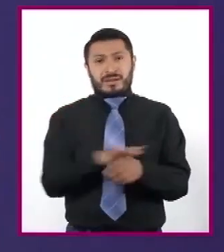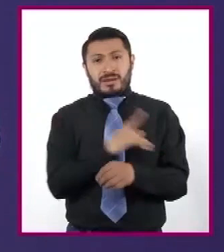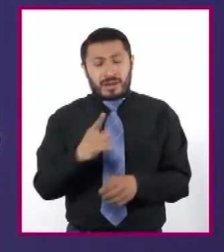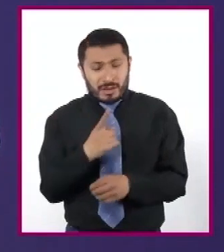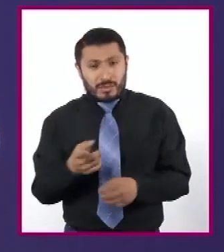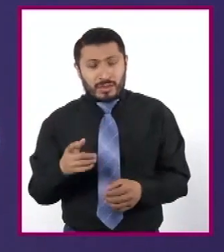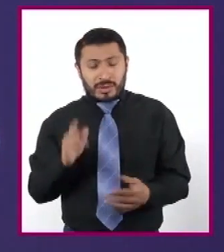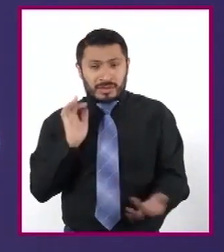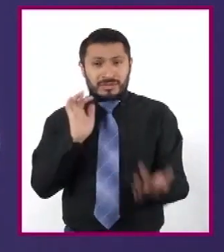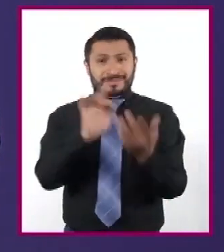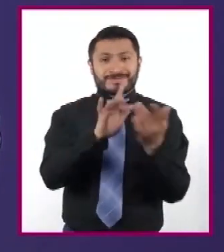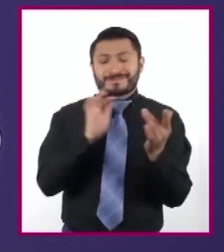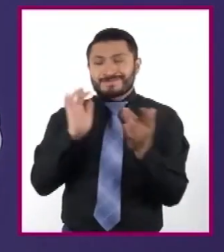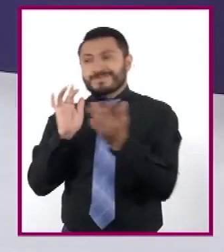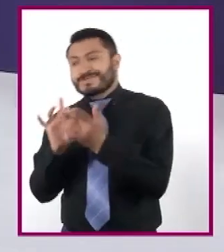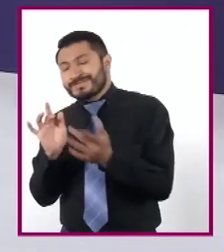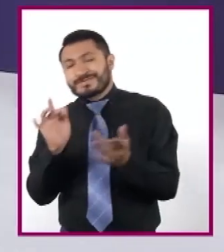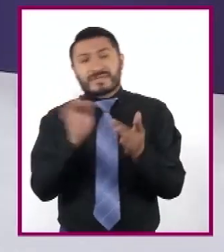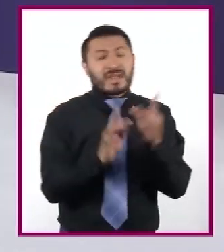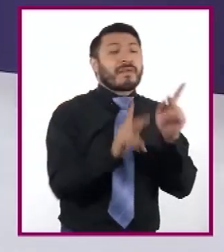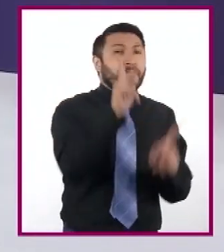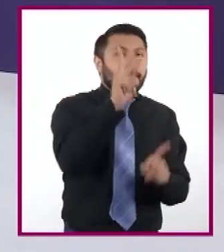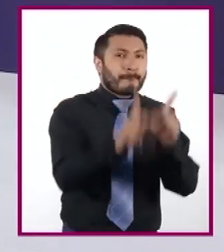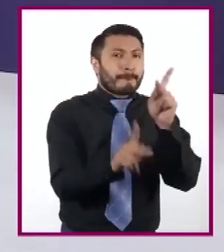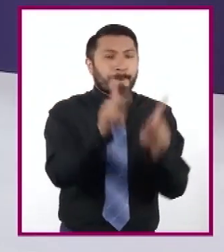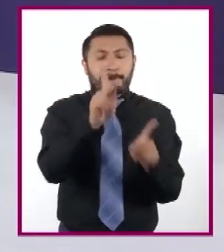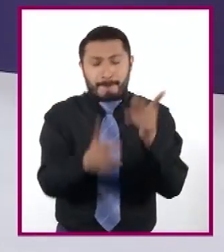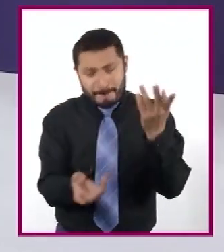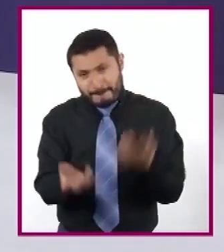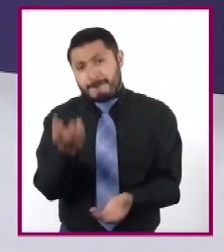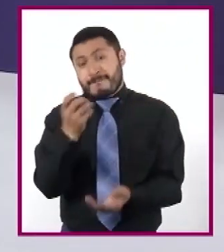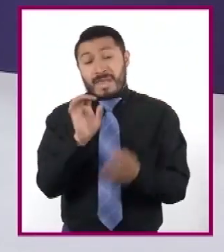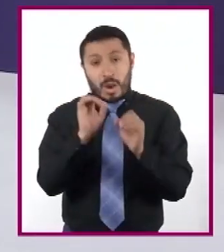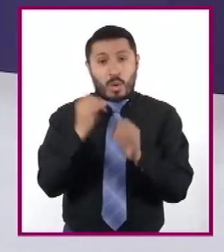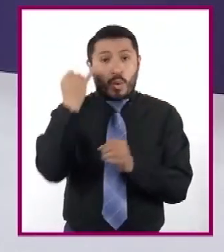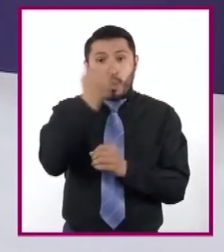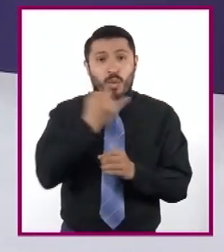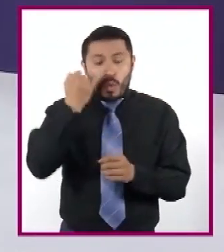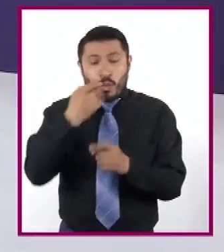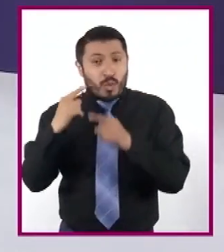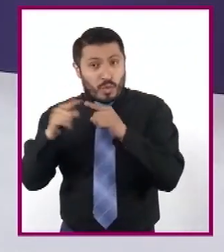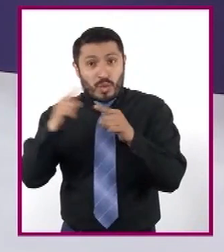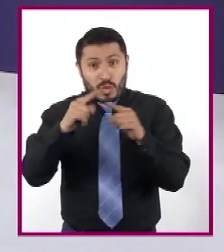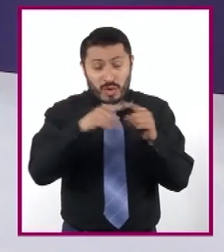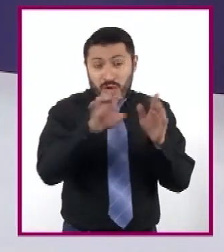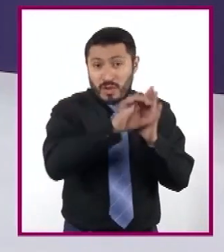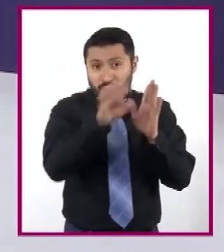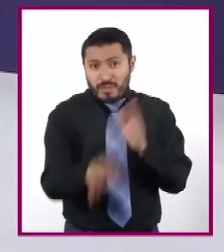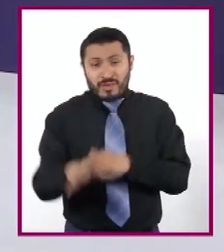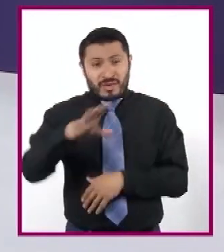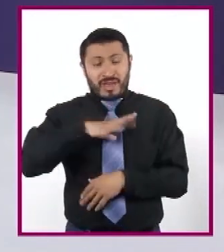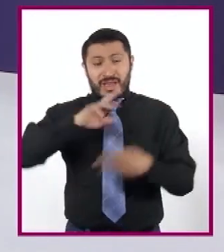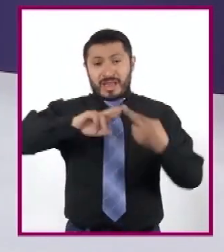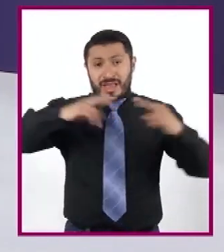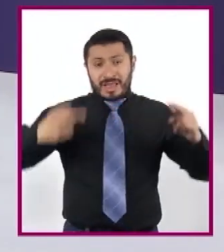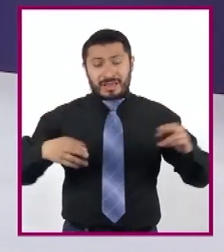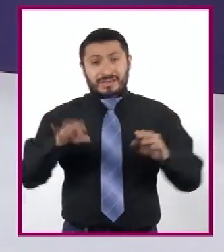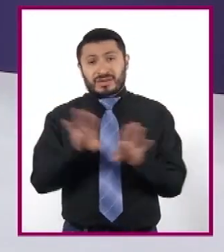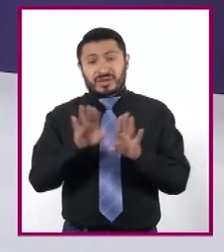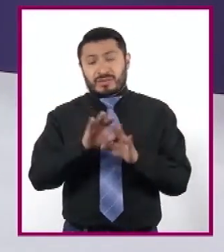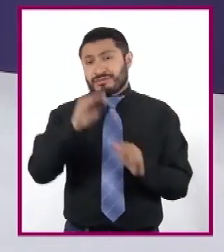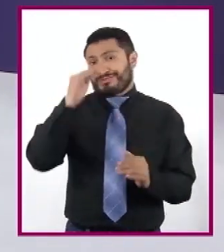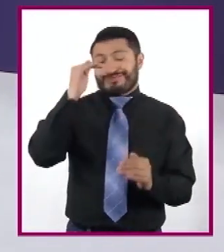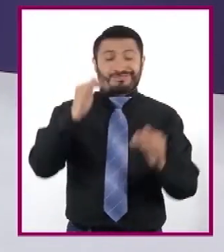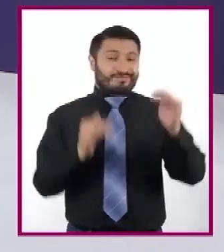entre variantes de las lenguas o entre lenguas distintas, sobre todo cuando existe una relación asimétrica entre